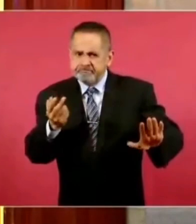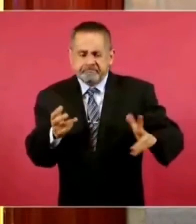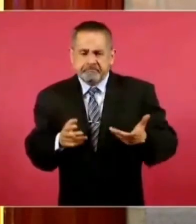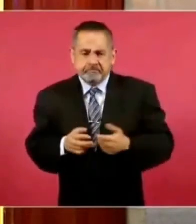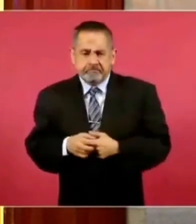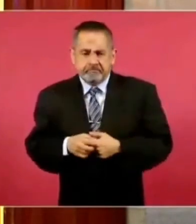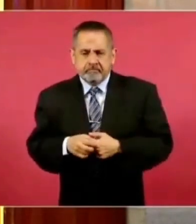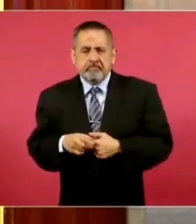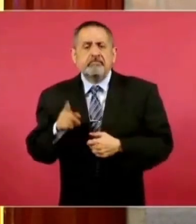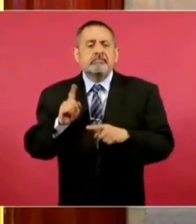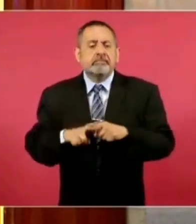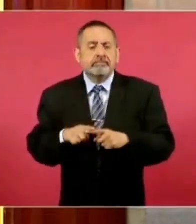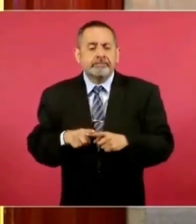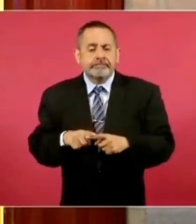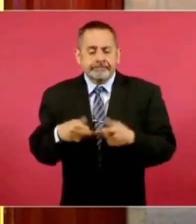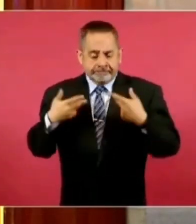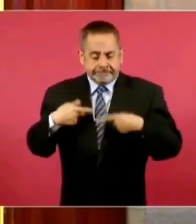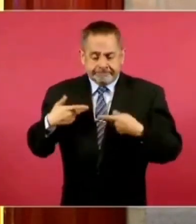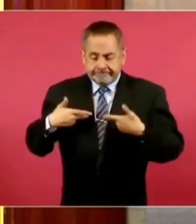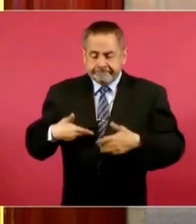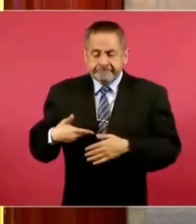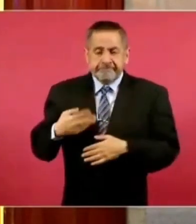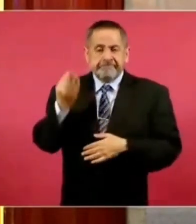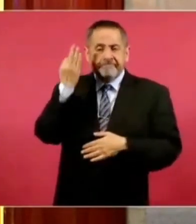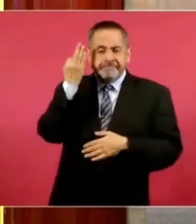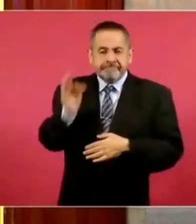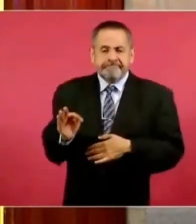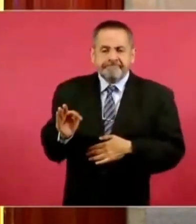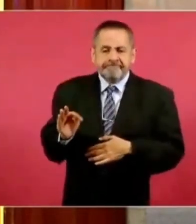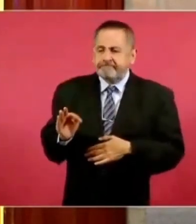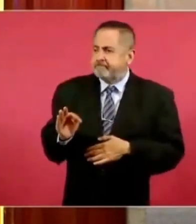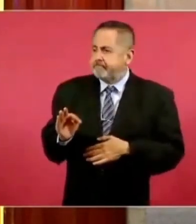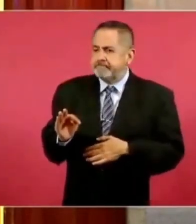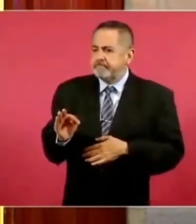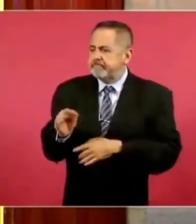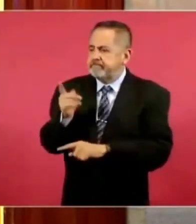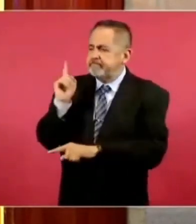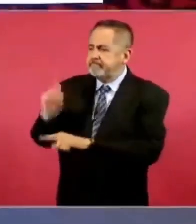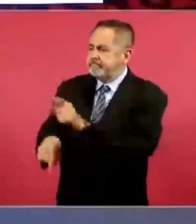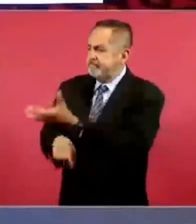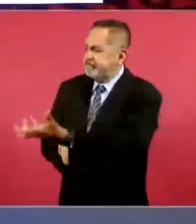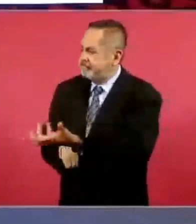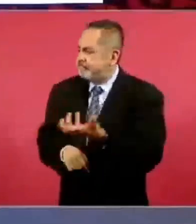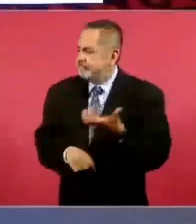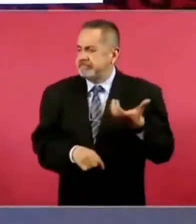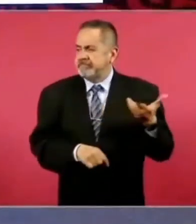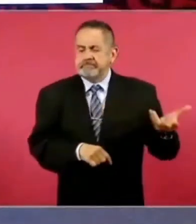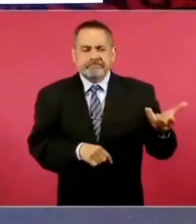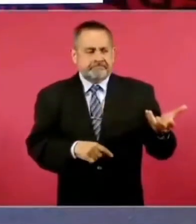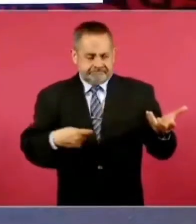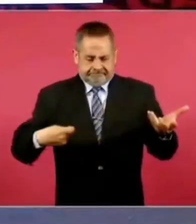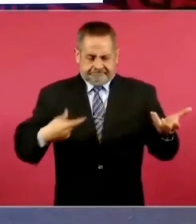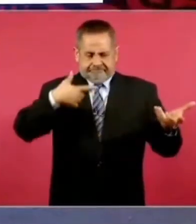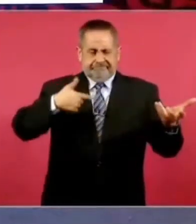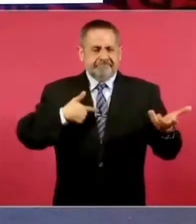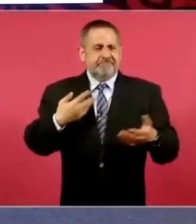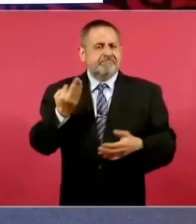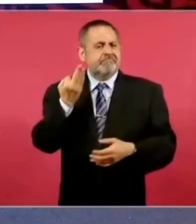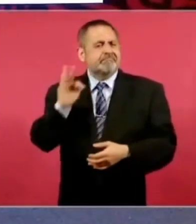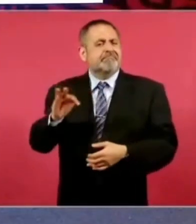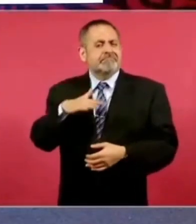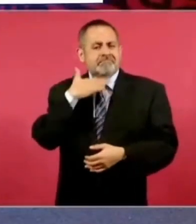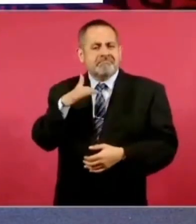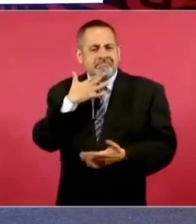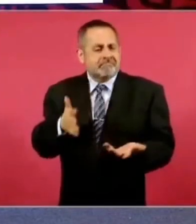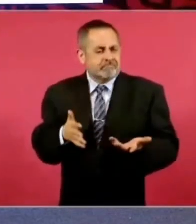Solo un traidor entrega su país a los extranjeros. Los mexicanos podemos hacer todo